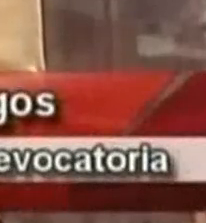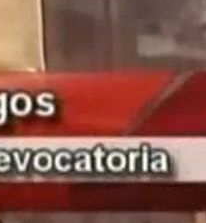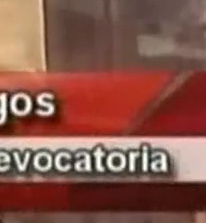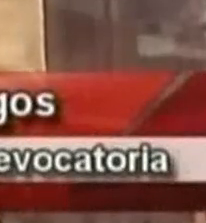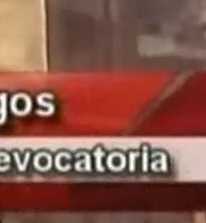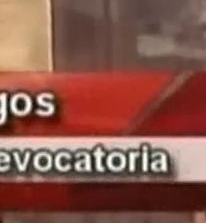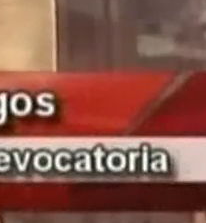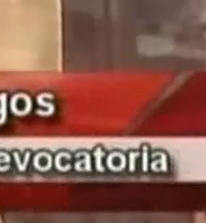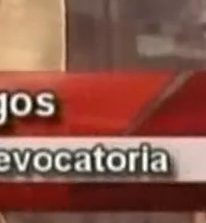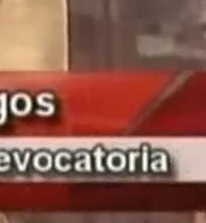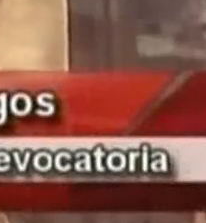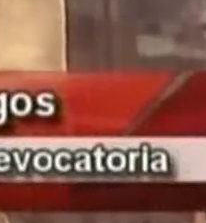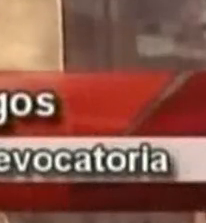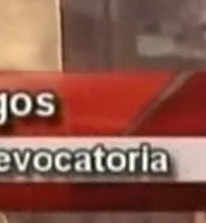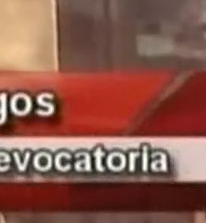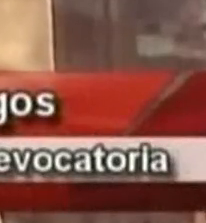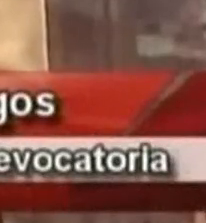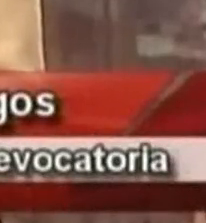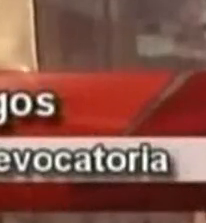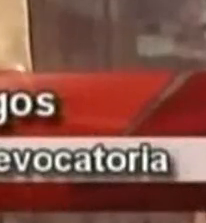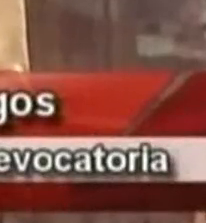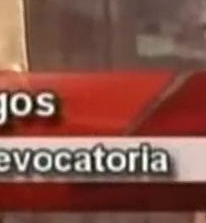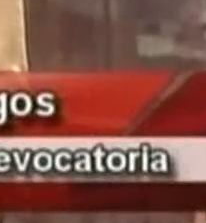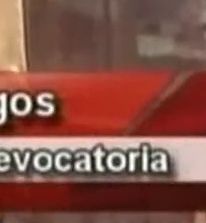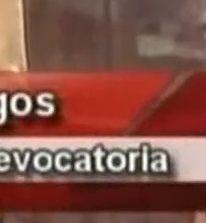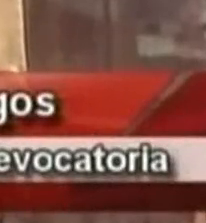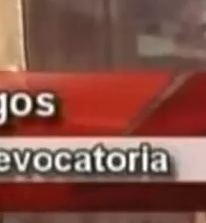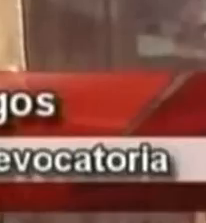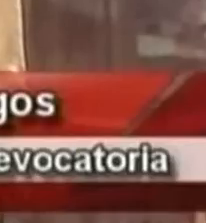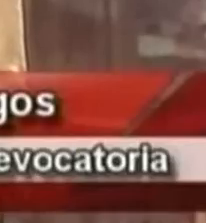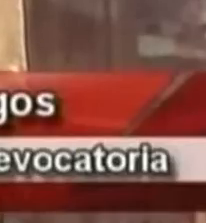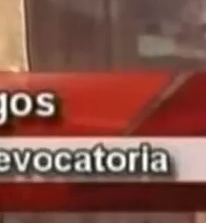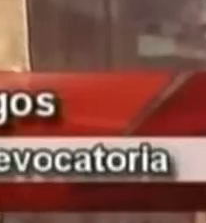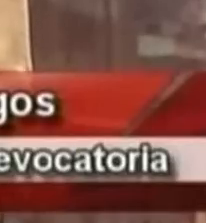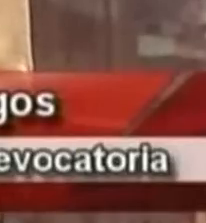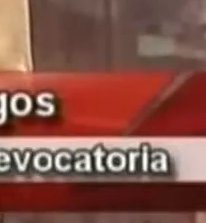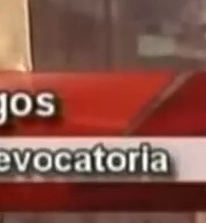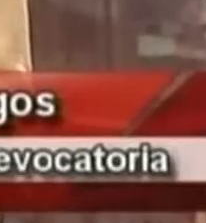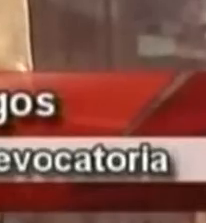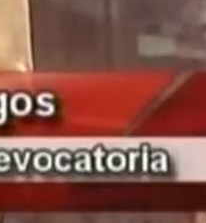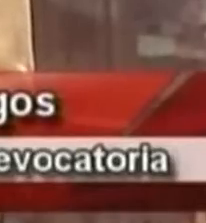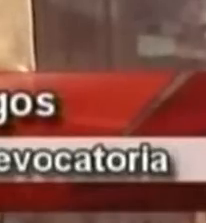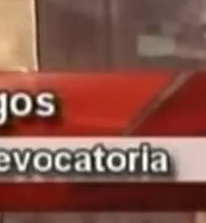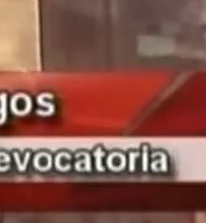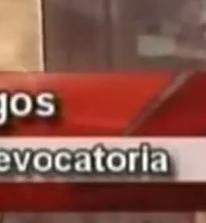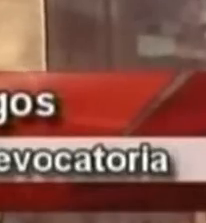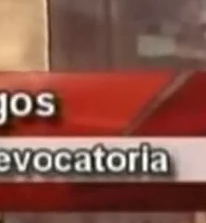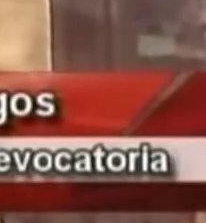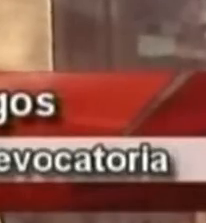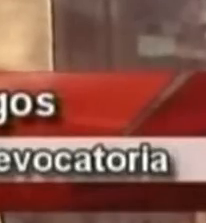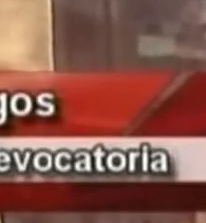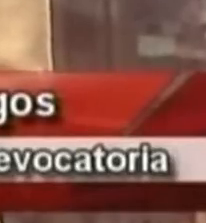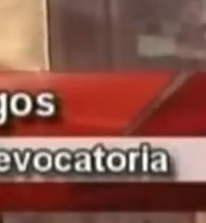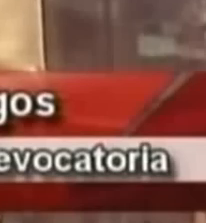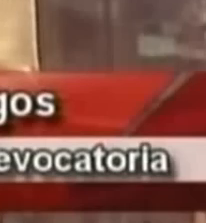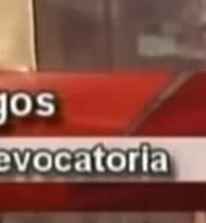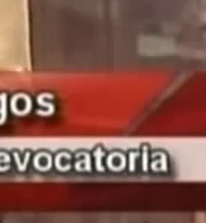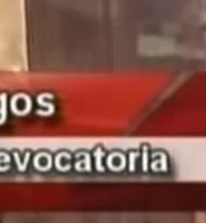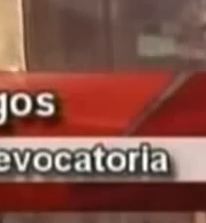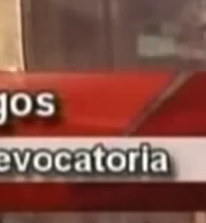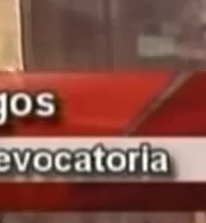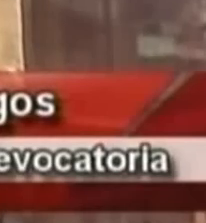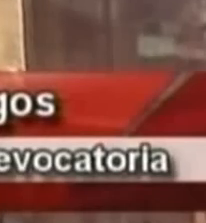nos han pretendido manipular que ahora que el pueblo dirá sí a la revocatoria, el caos se apoderará de la ciudad. Esto es